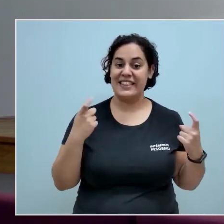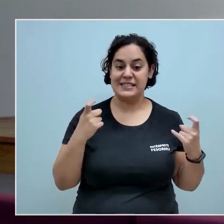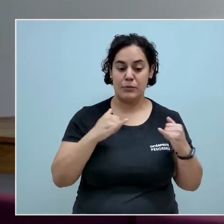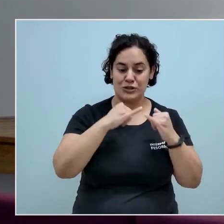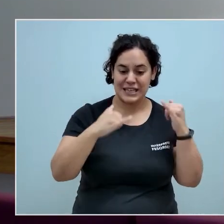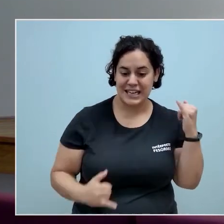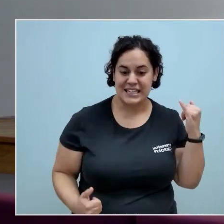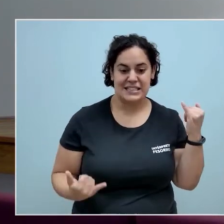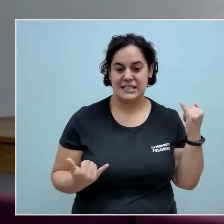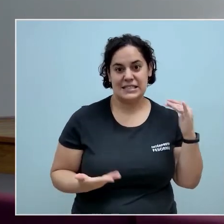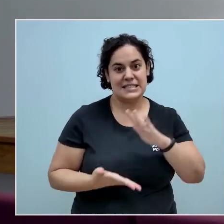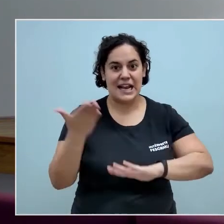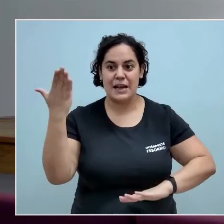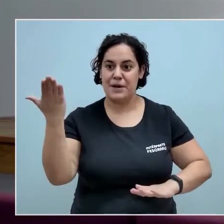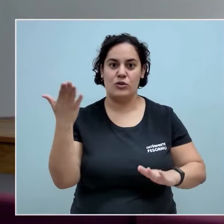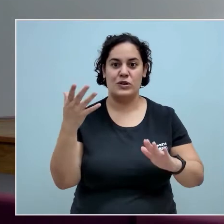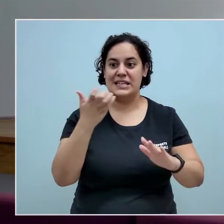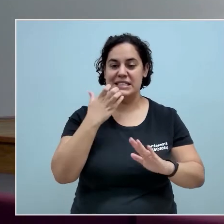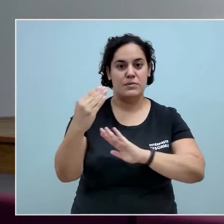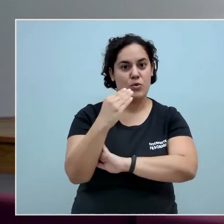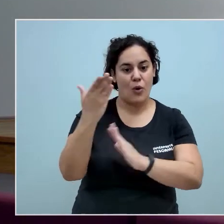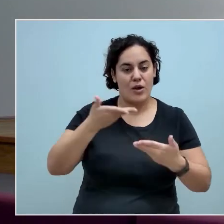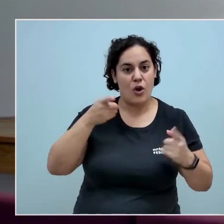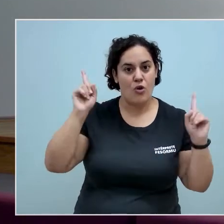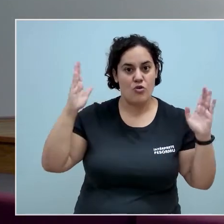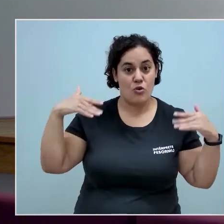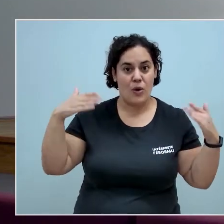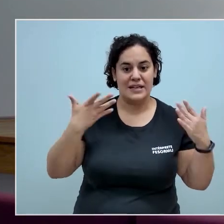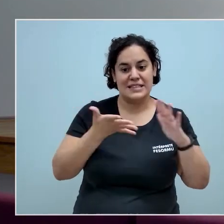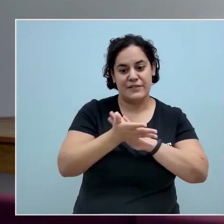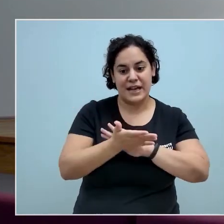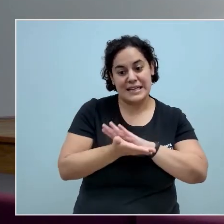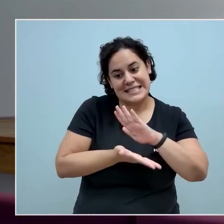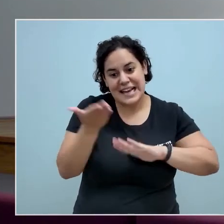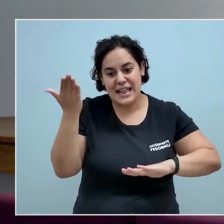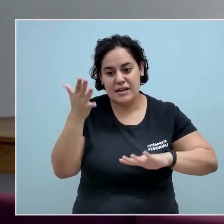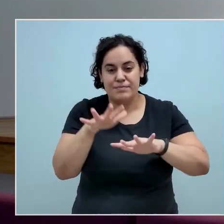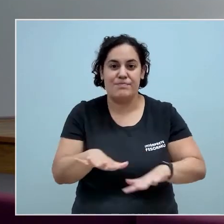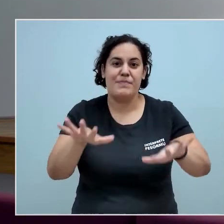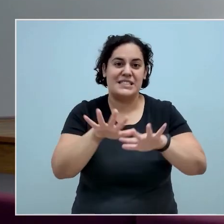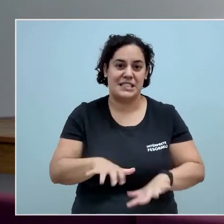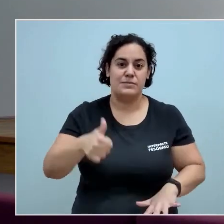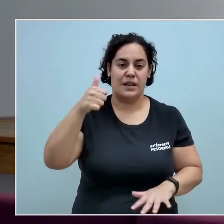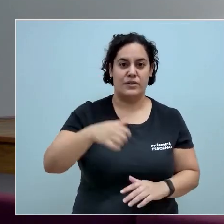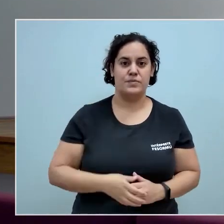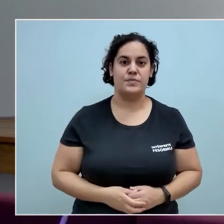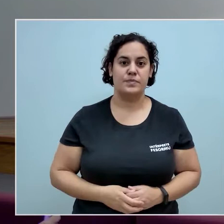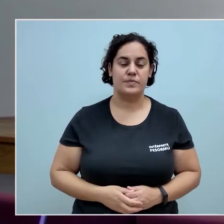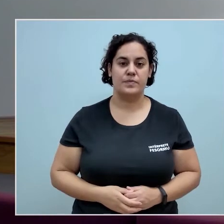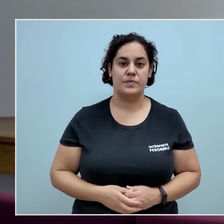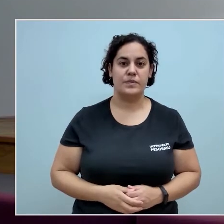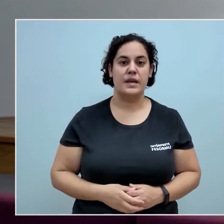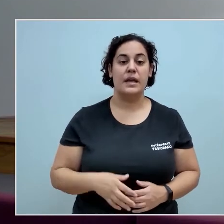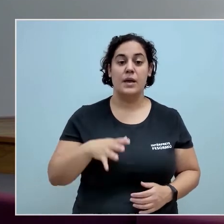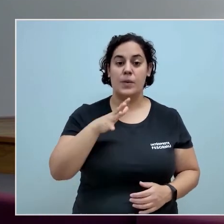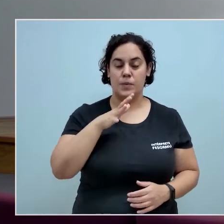crisis por un reparto amparado en unos criterios totalmente arbitrarios que castigan la buena gestión de la crisis sanitaria que hizo el Gobierno de la